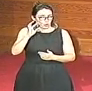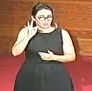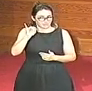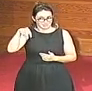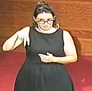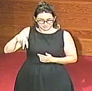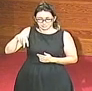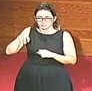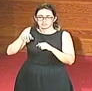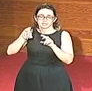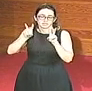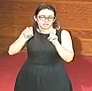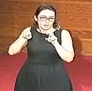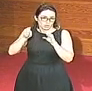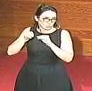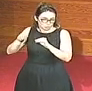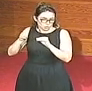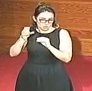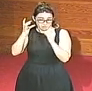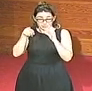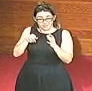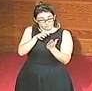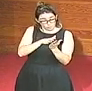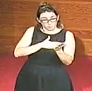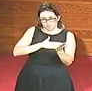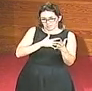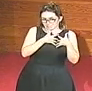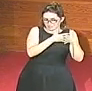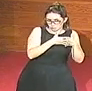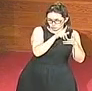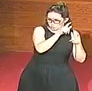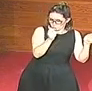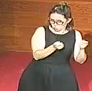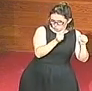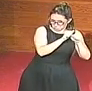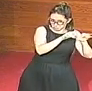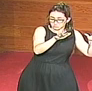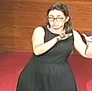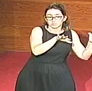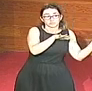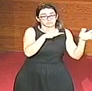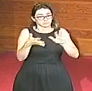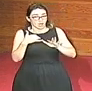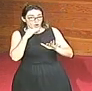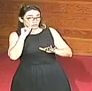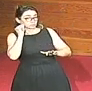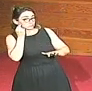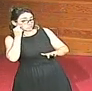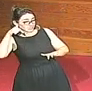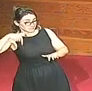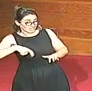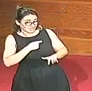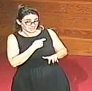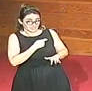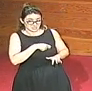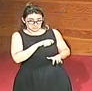sobre sus actividades. Este informe salió en Estados Unidos, se publicó allí, no hubo reflejo alguno en ningún medio del